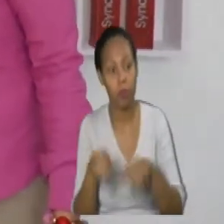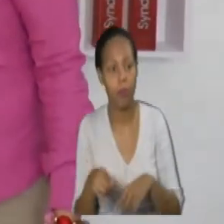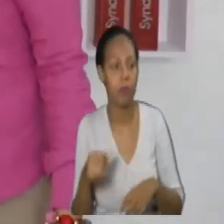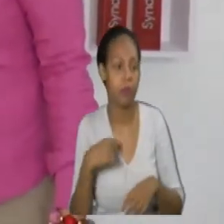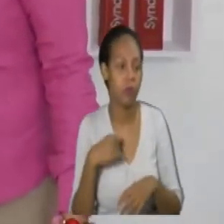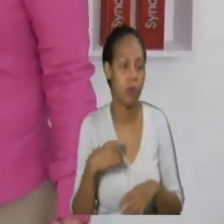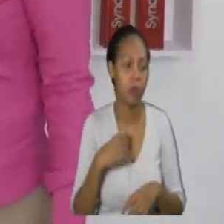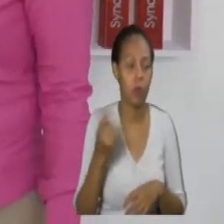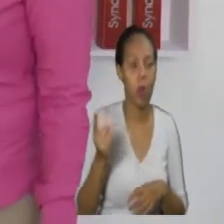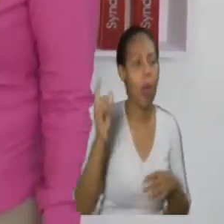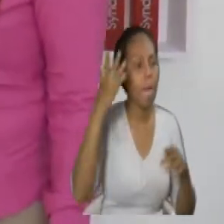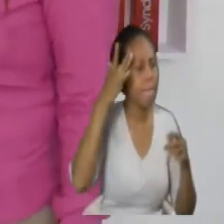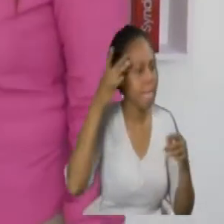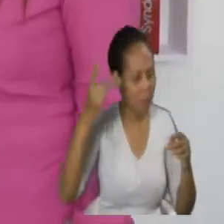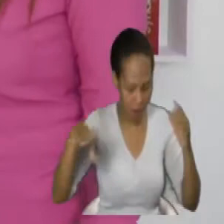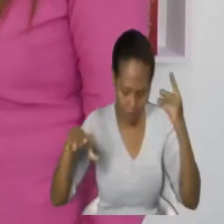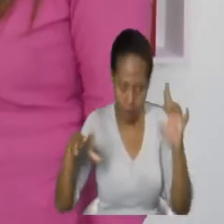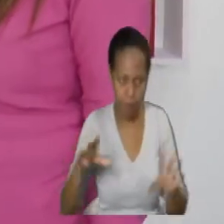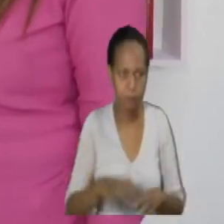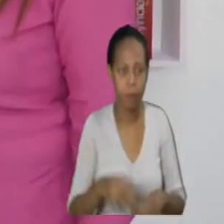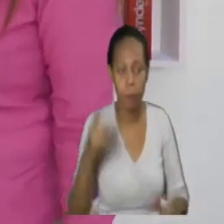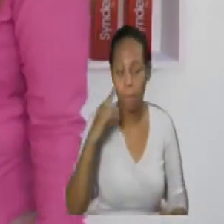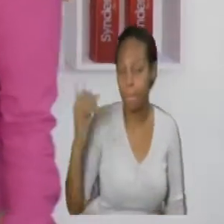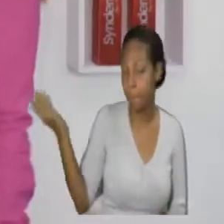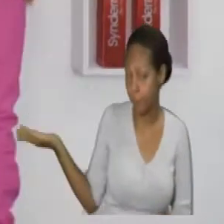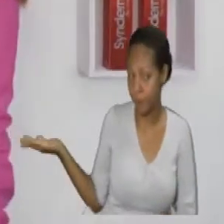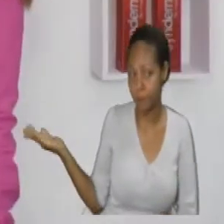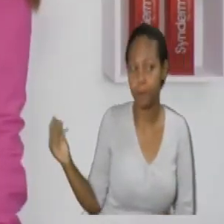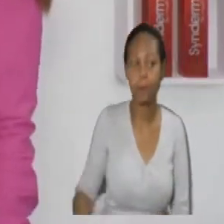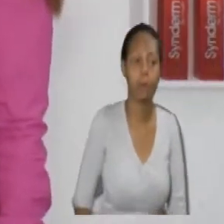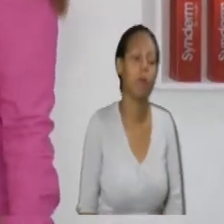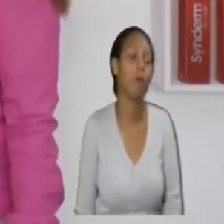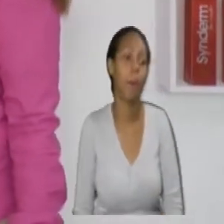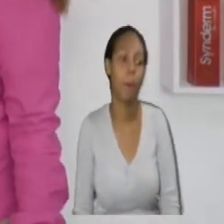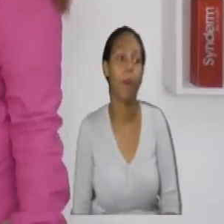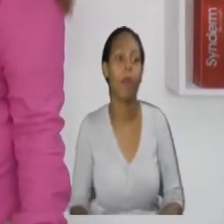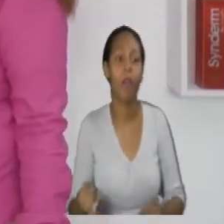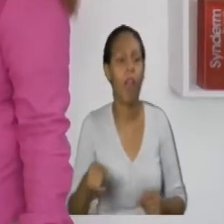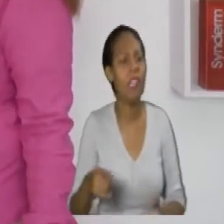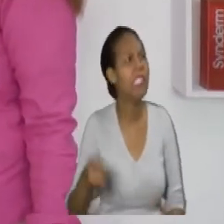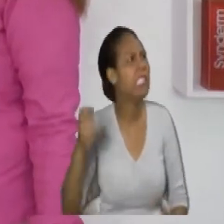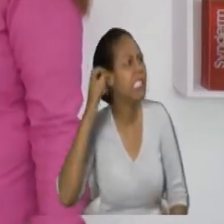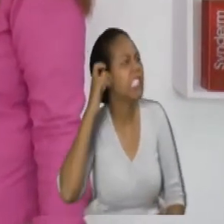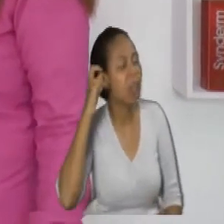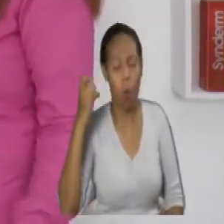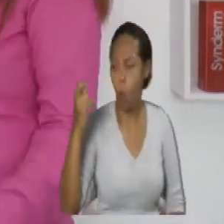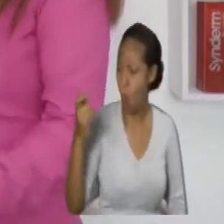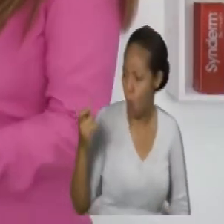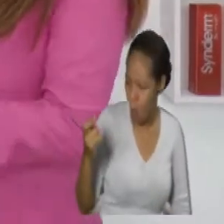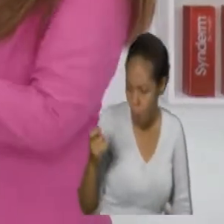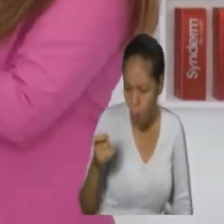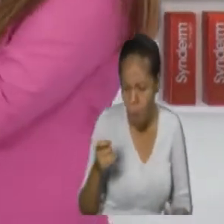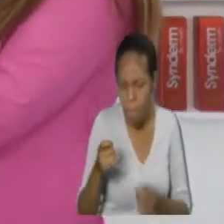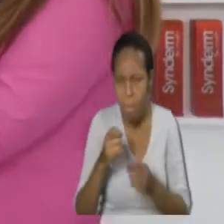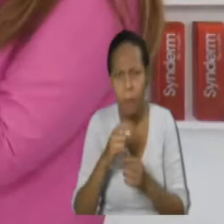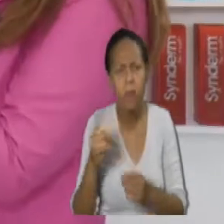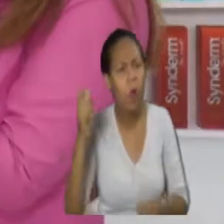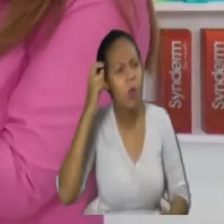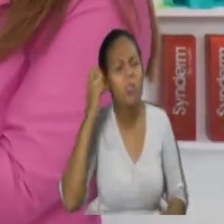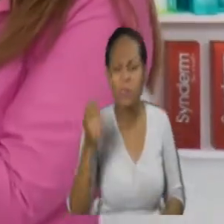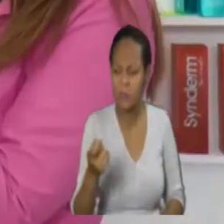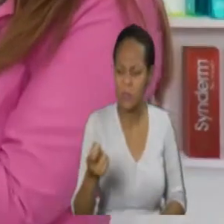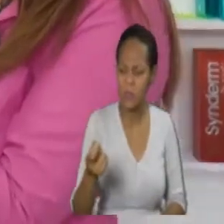Pilofaz también para los que tengan caspa, estos los que tengan seborrea, que tienen